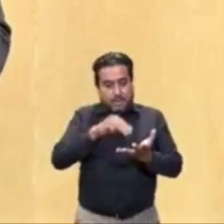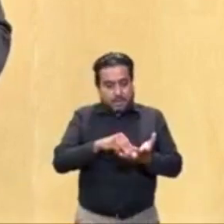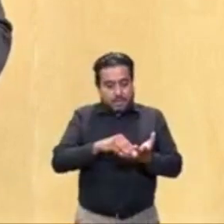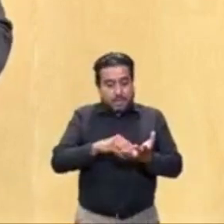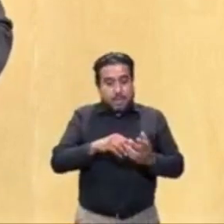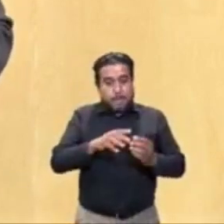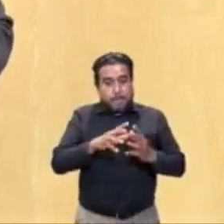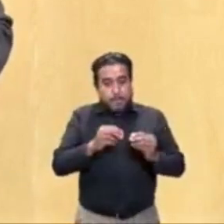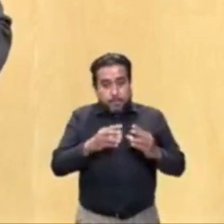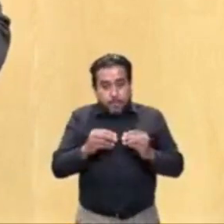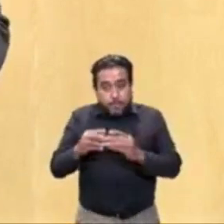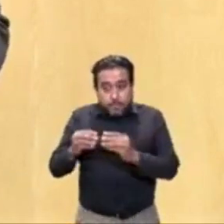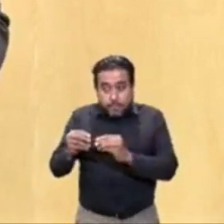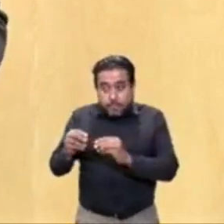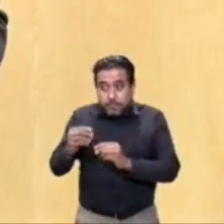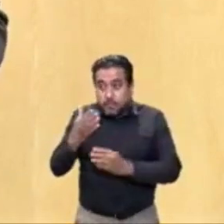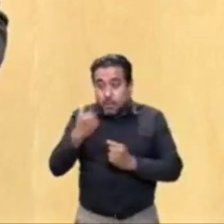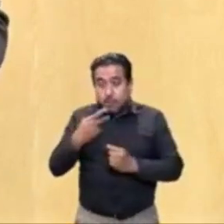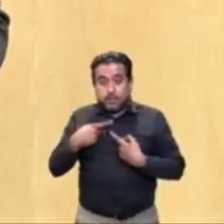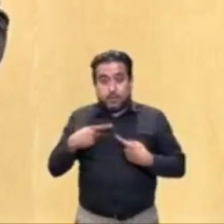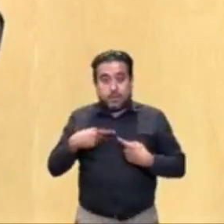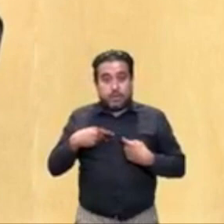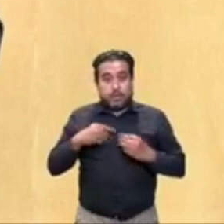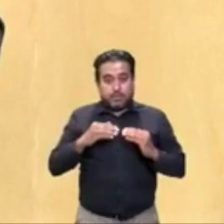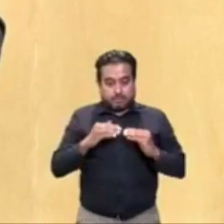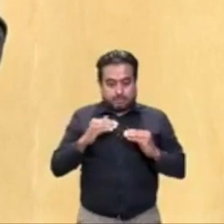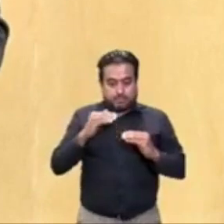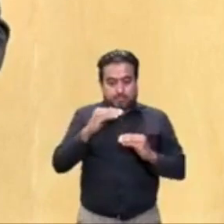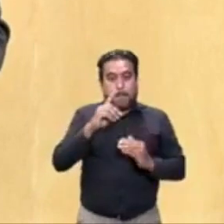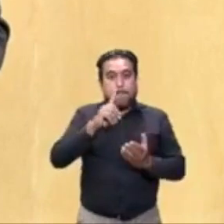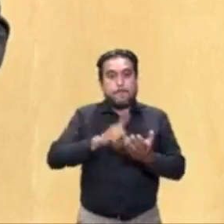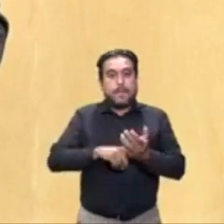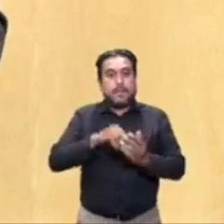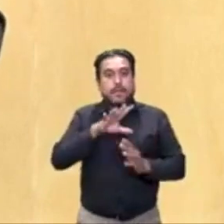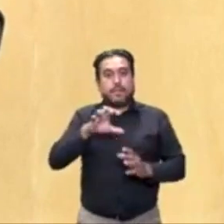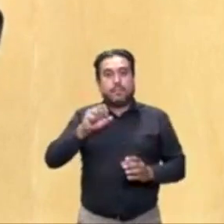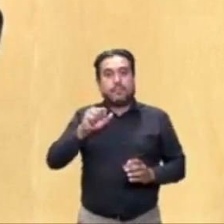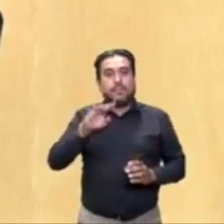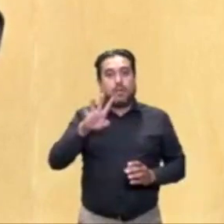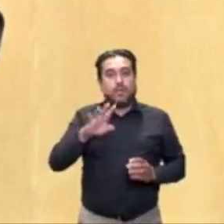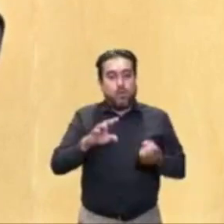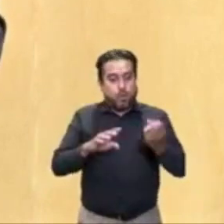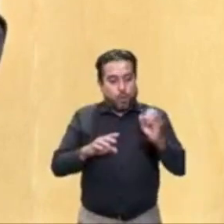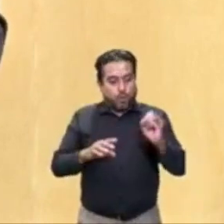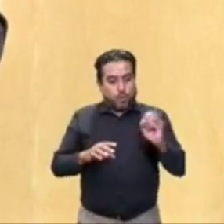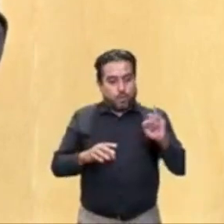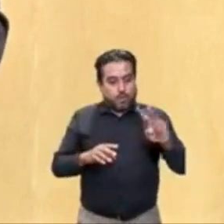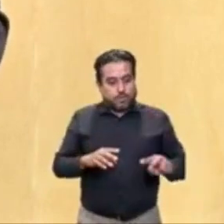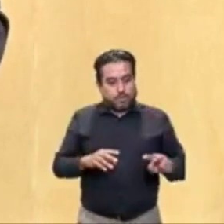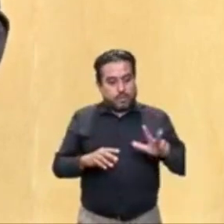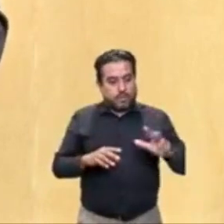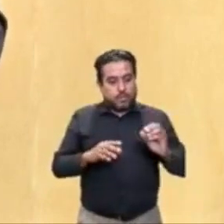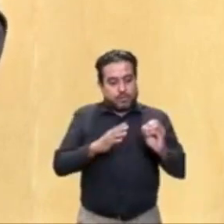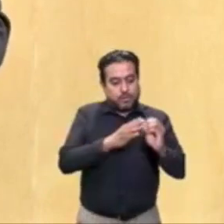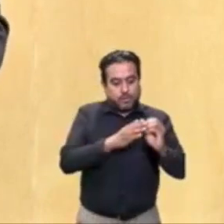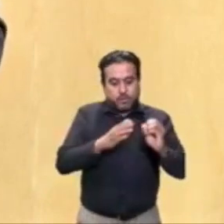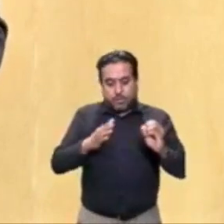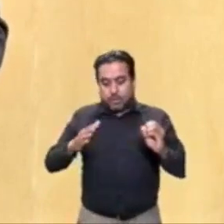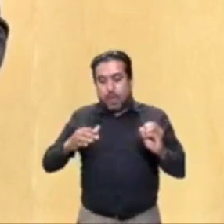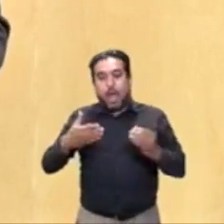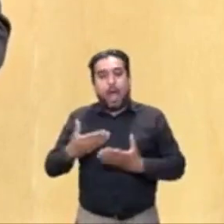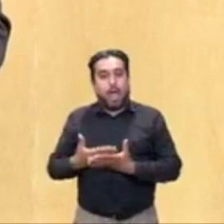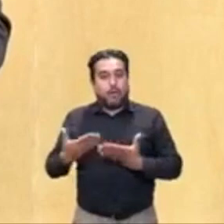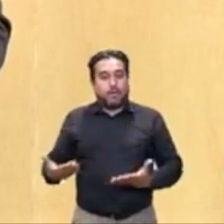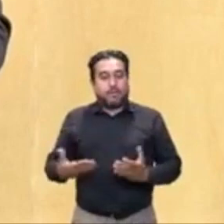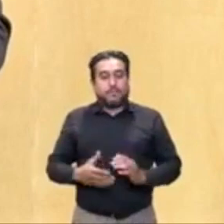personas desaparecidas haciendo localizadas 1564 han desaparecido entre octubre del 2018 y hasta el día de ayer